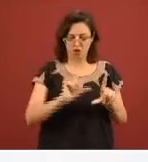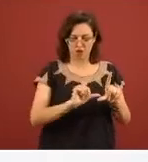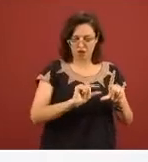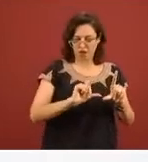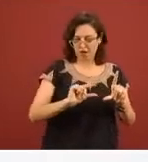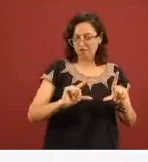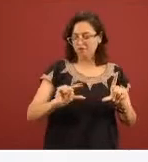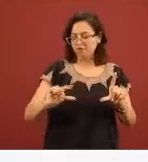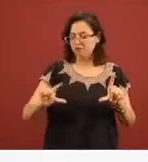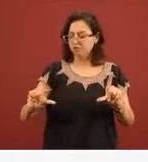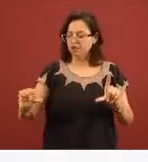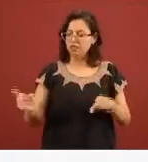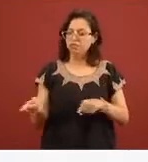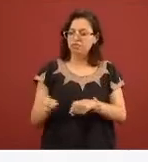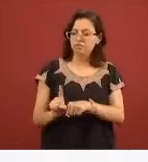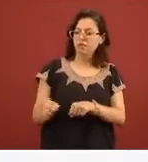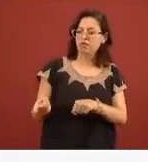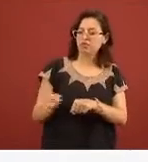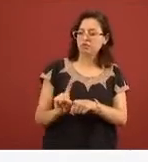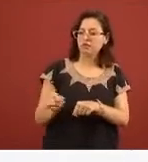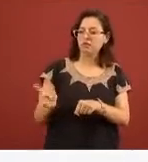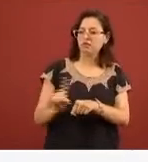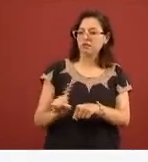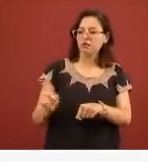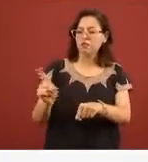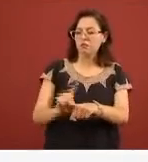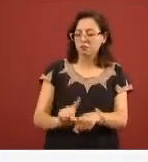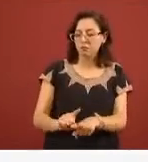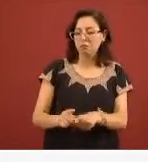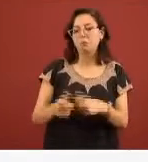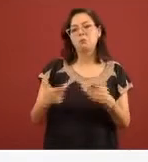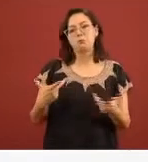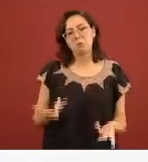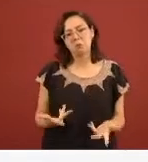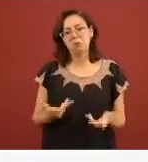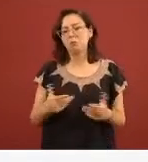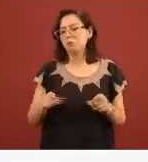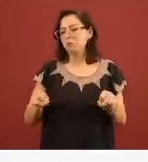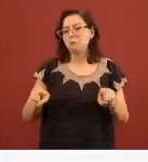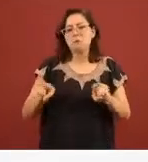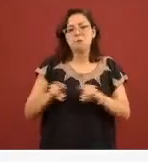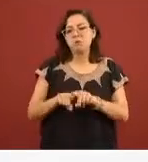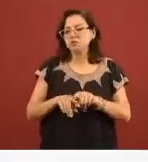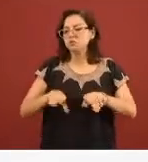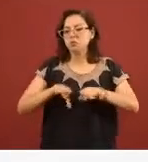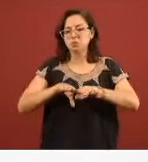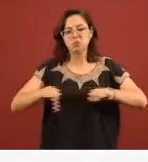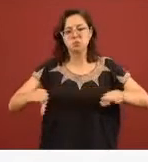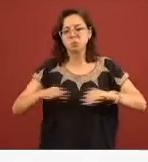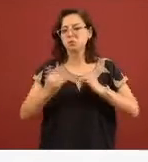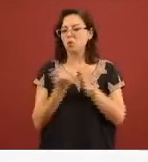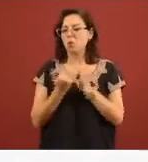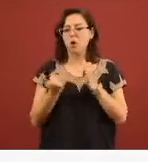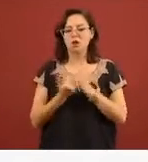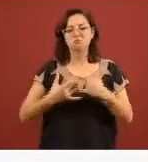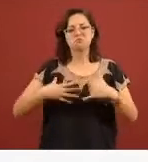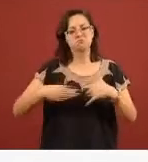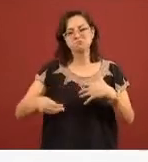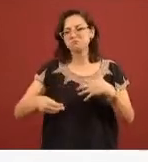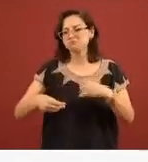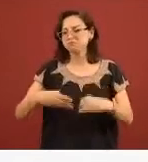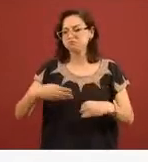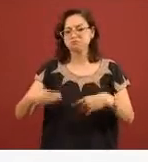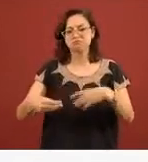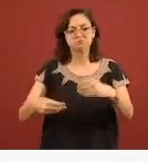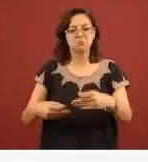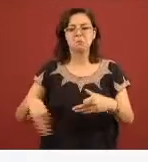cómo día con día se están confirmando los casos y continuamos, digamos que con una tendencia estable prácticamente ya en